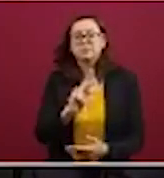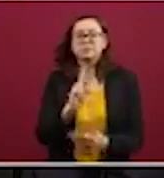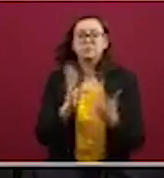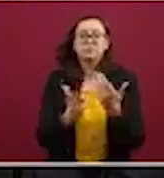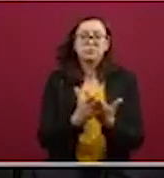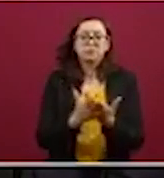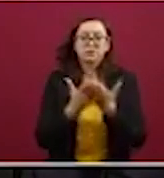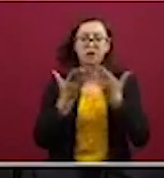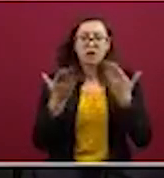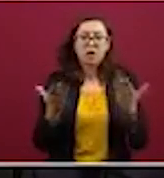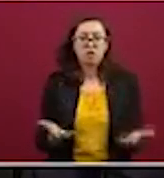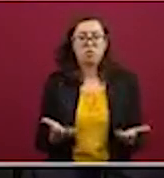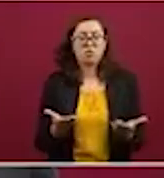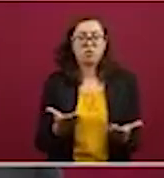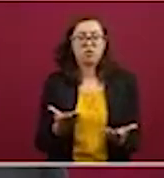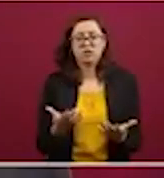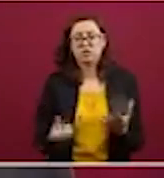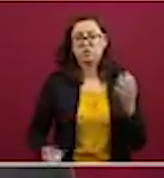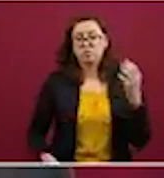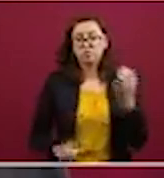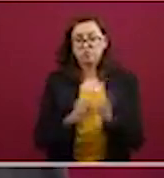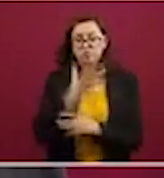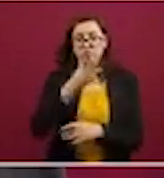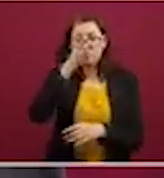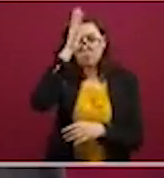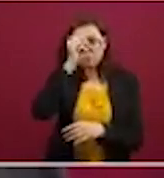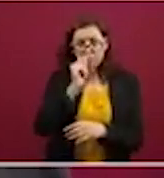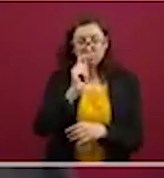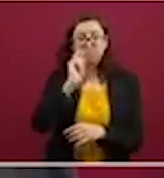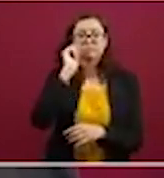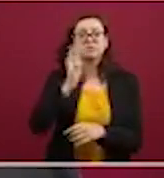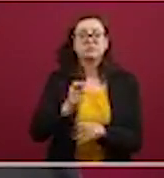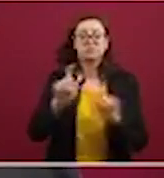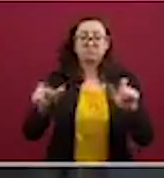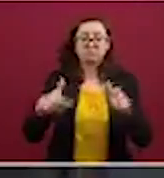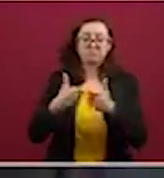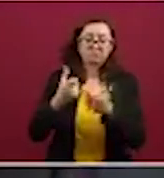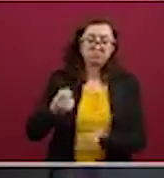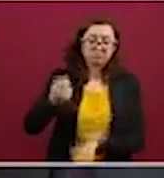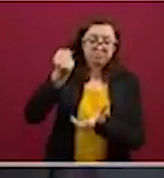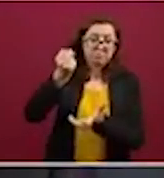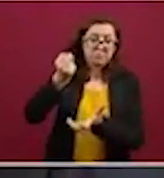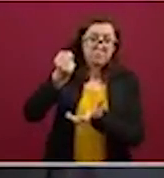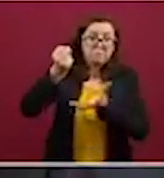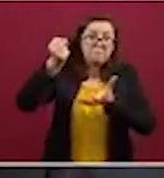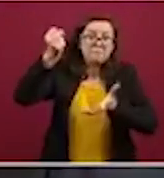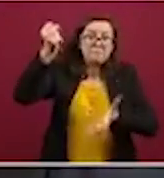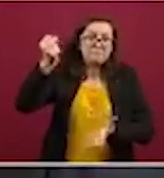este fondo sé amplía estaba